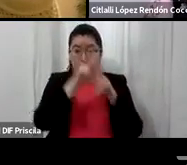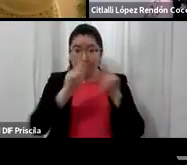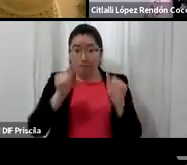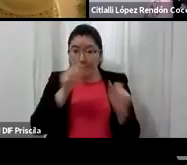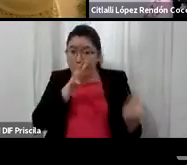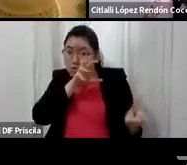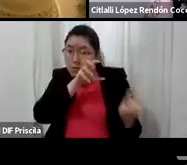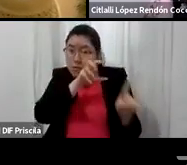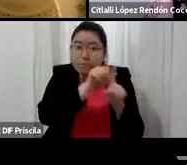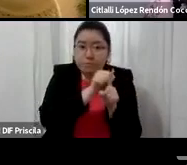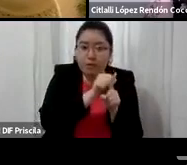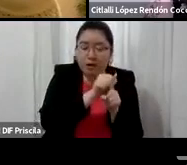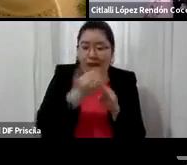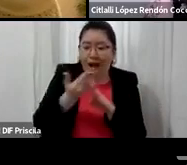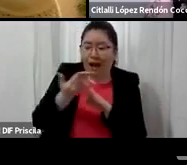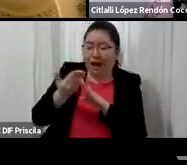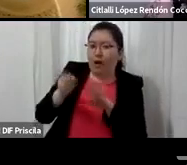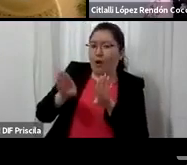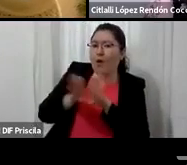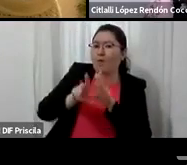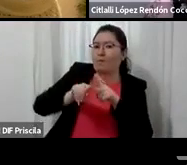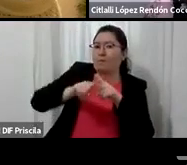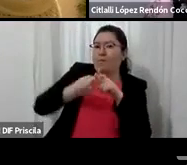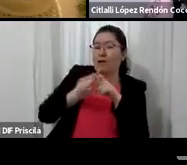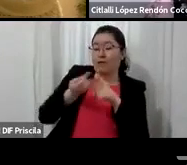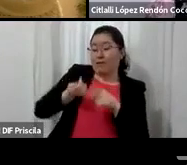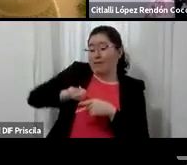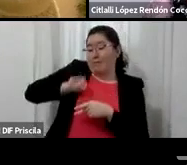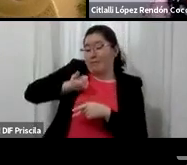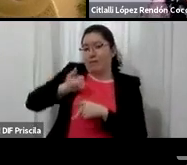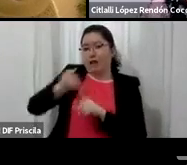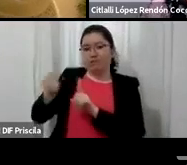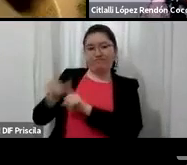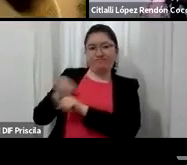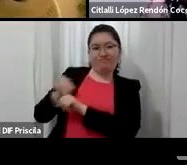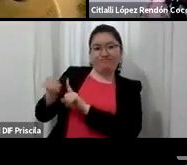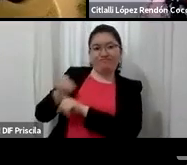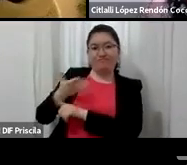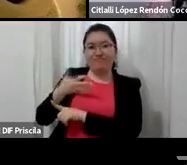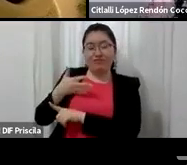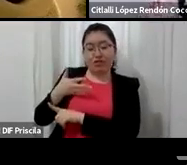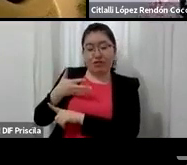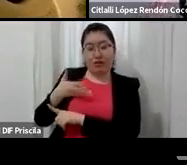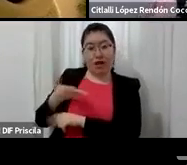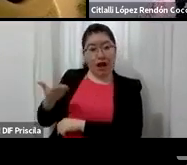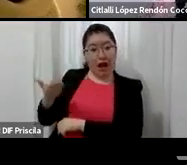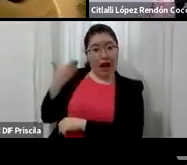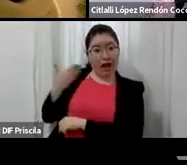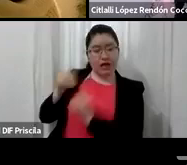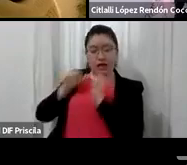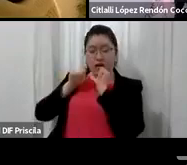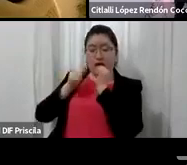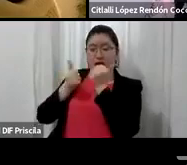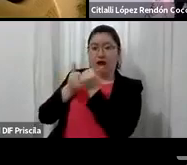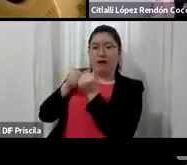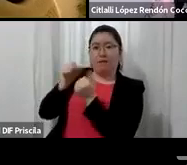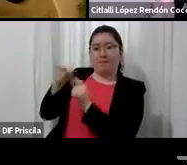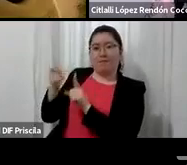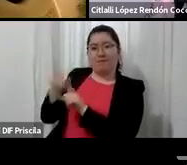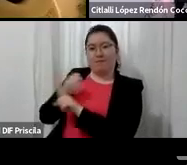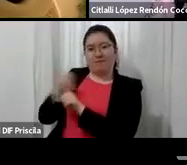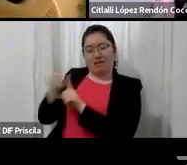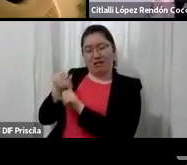¿no? Durante mucho tiempo, muchas organizaciones nos adherimos al concepto de violencia que tiene